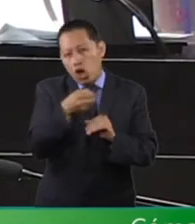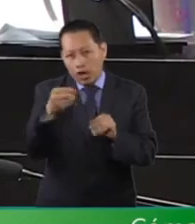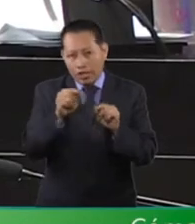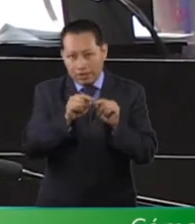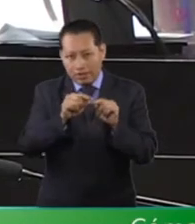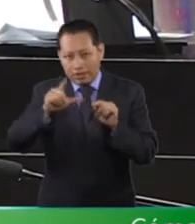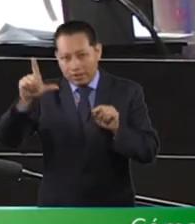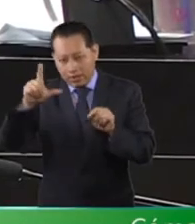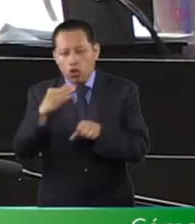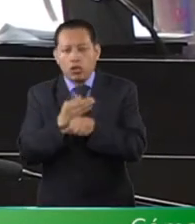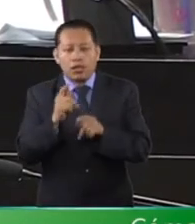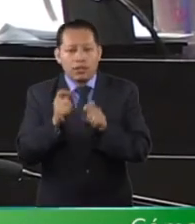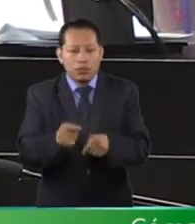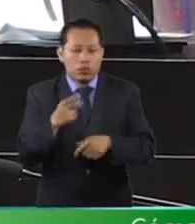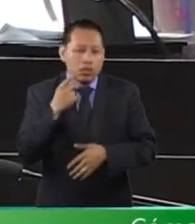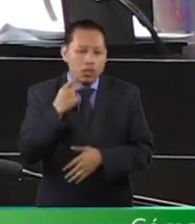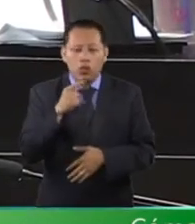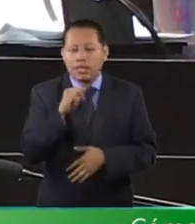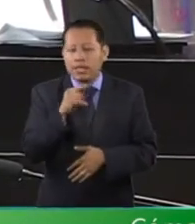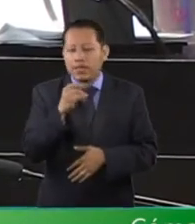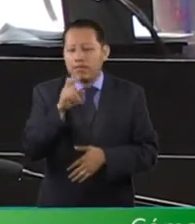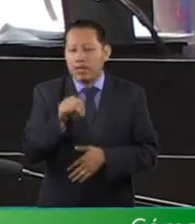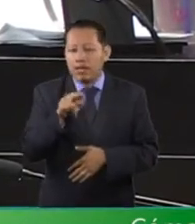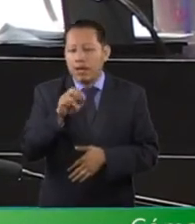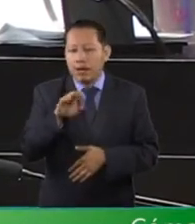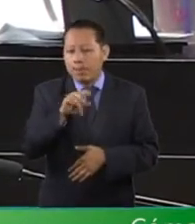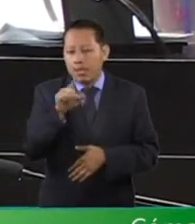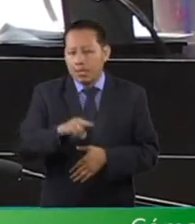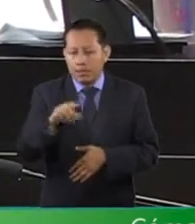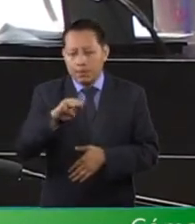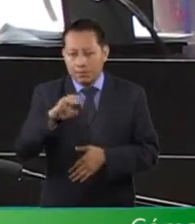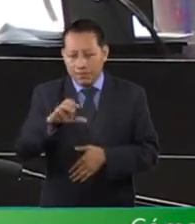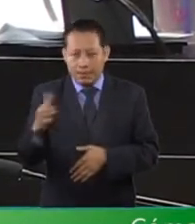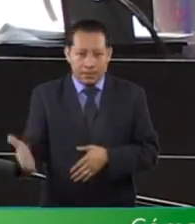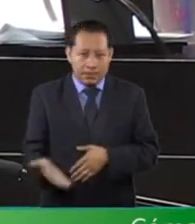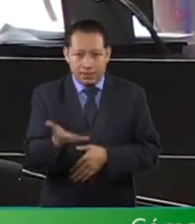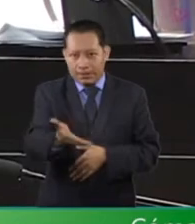y tiene el uso de la palabra el diputado Gibran Ramírez Reyes, de Movimiento Ciudadano.